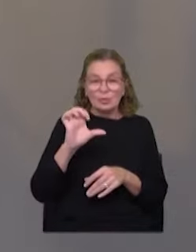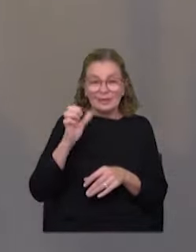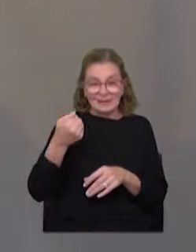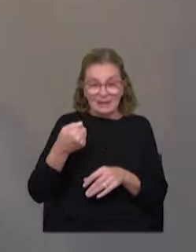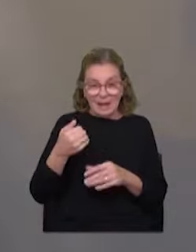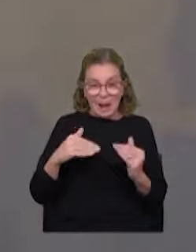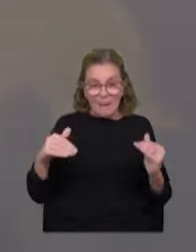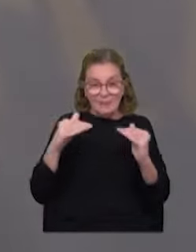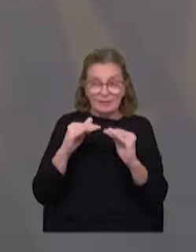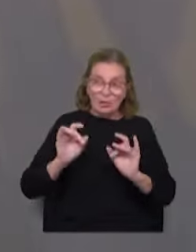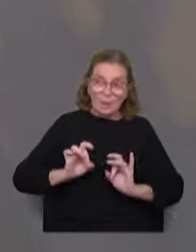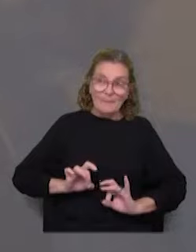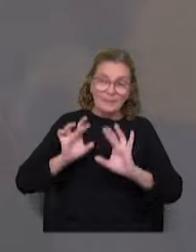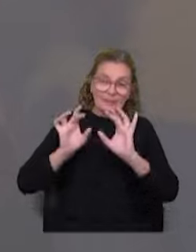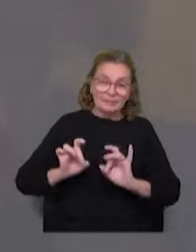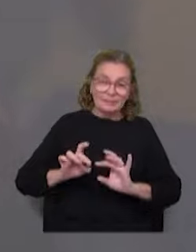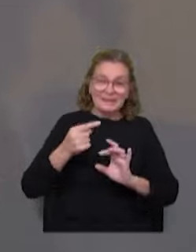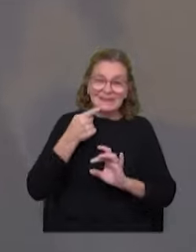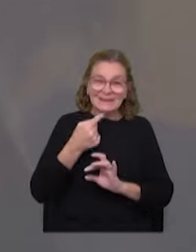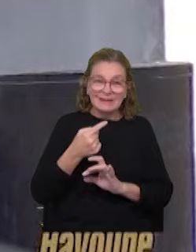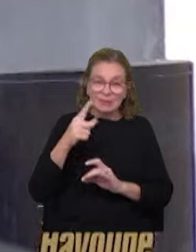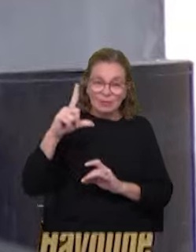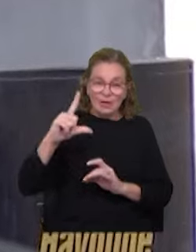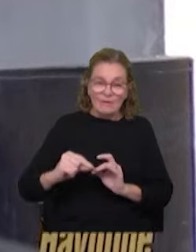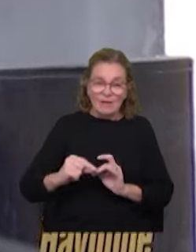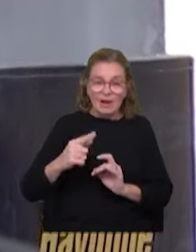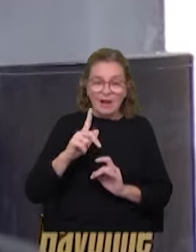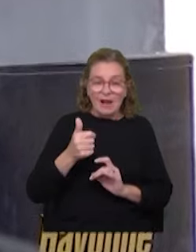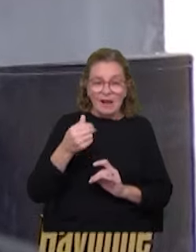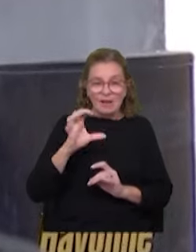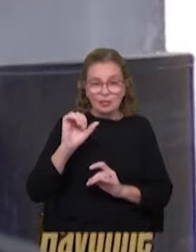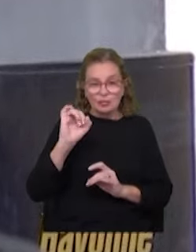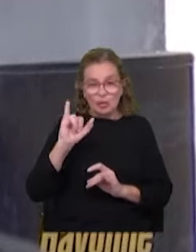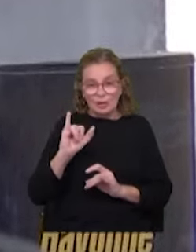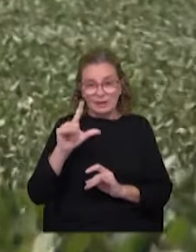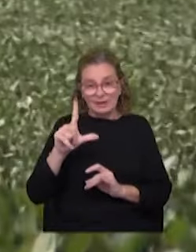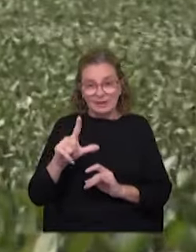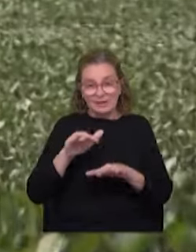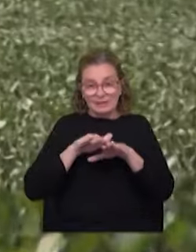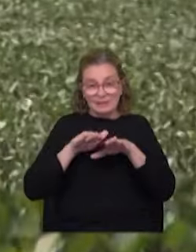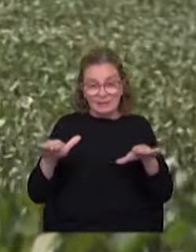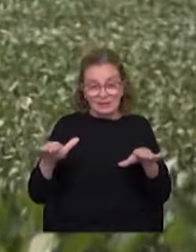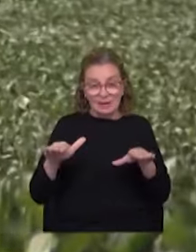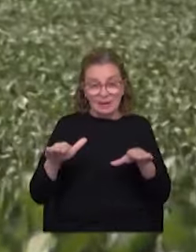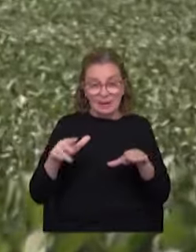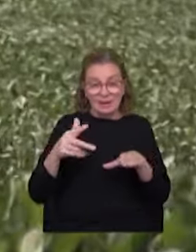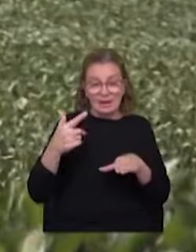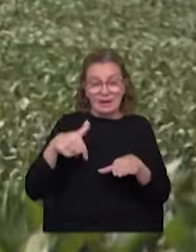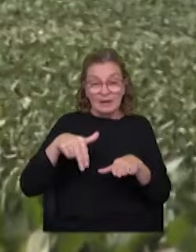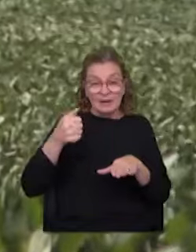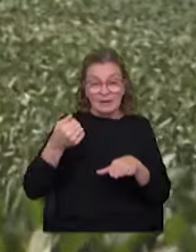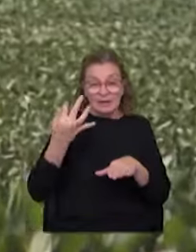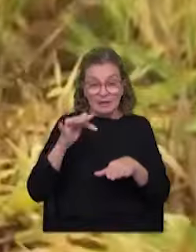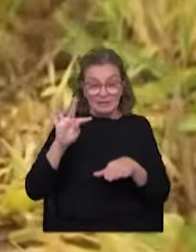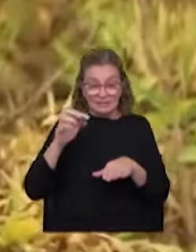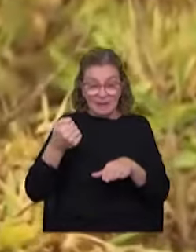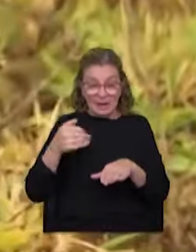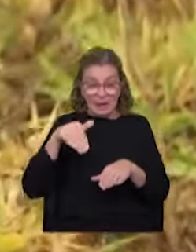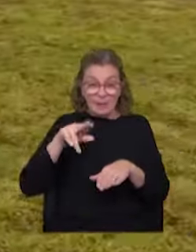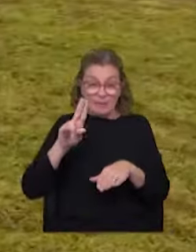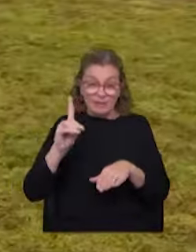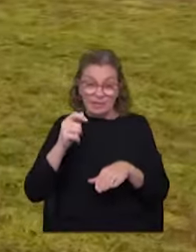paridad de importación que refleja una baja del gasoil y también estabilidad en materia de naftas según averiguó MB